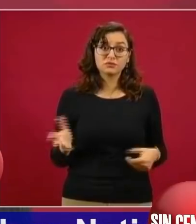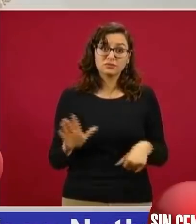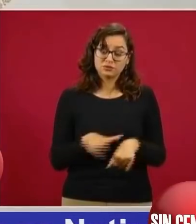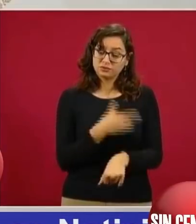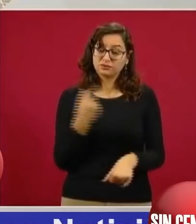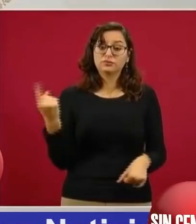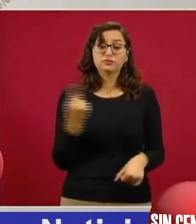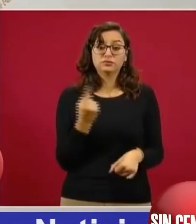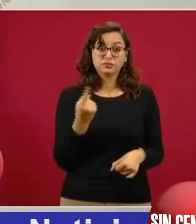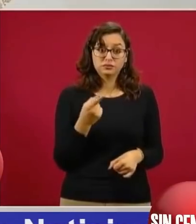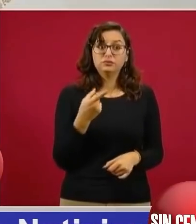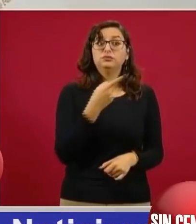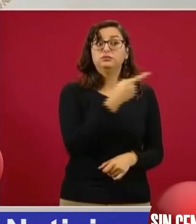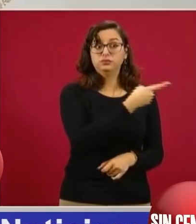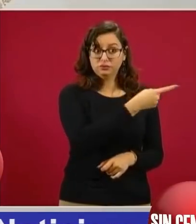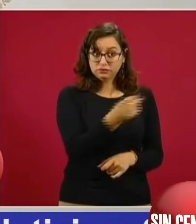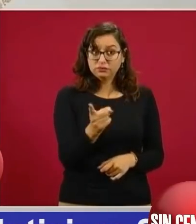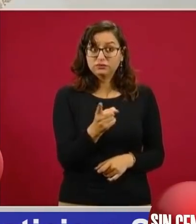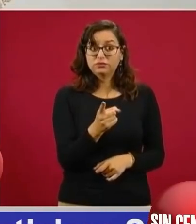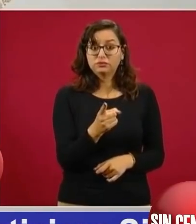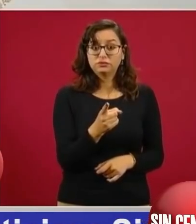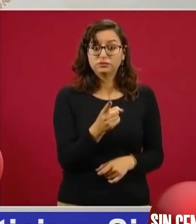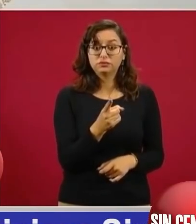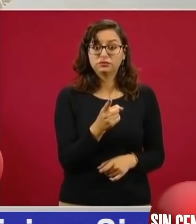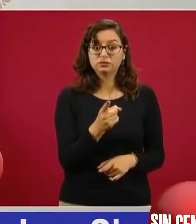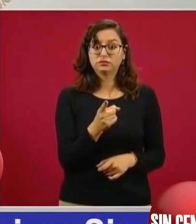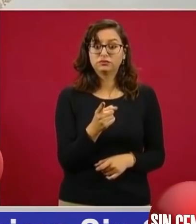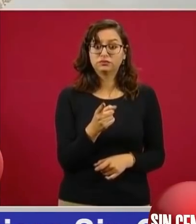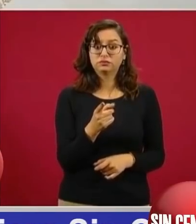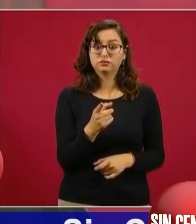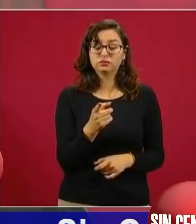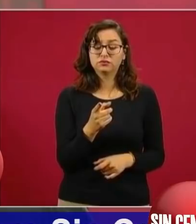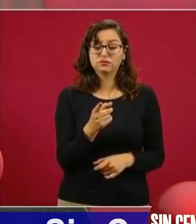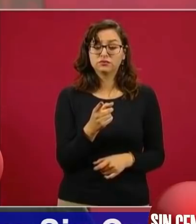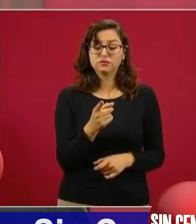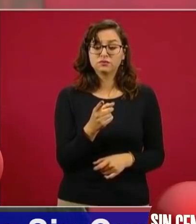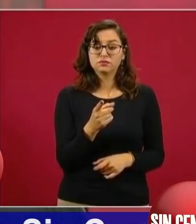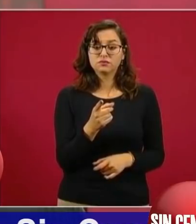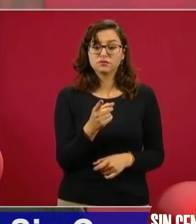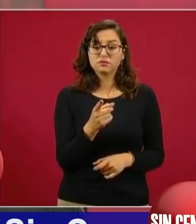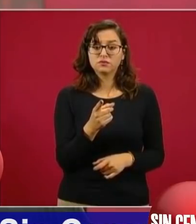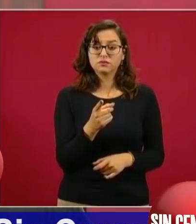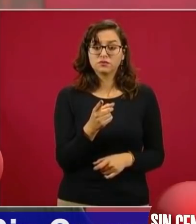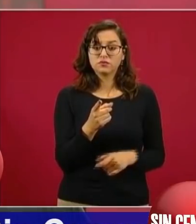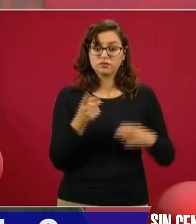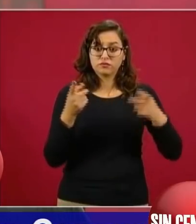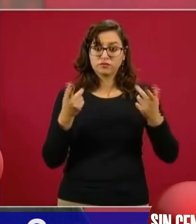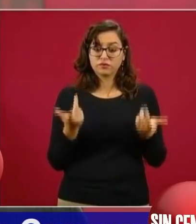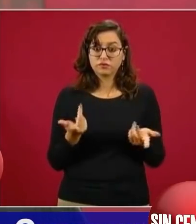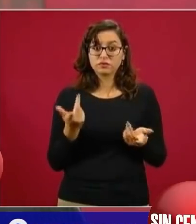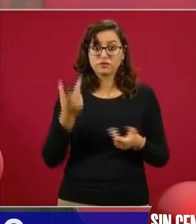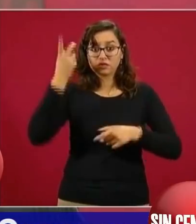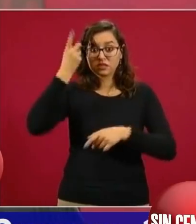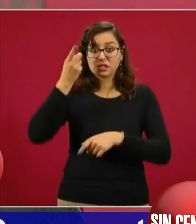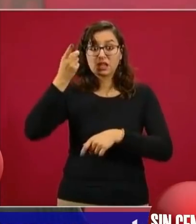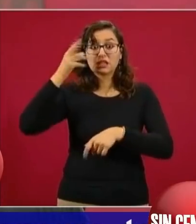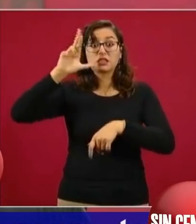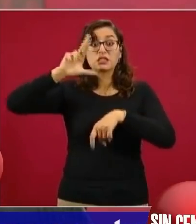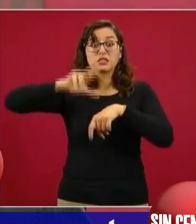porque se llevaron a trabajar con ustedes a la que fue